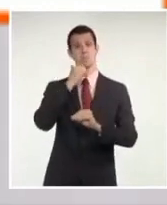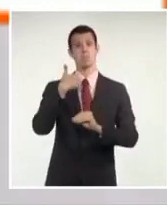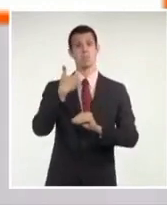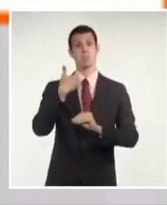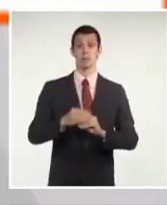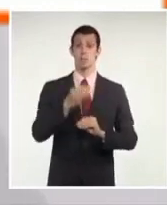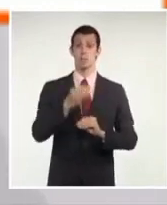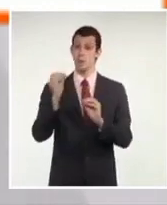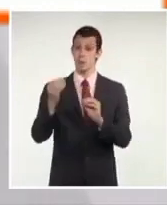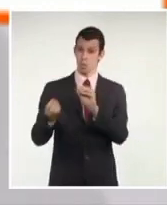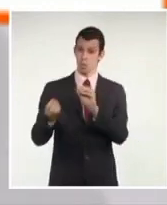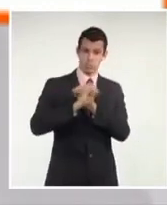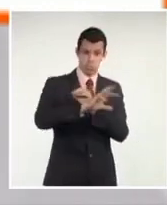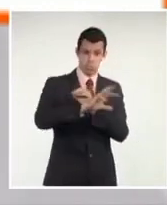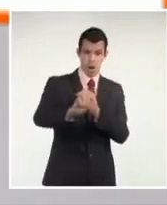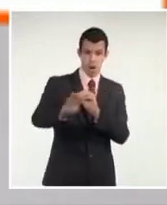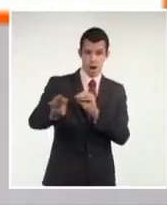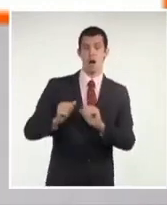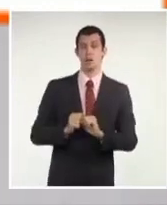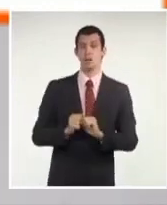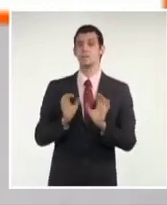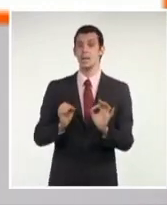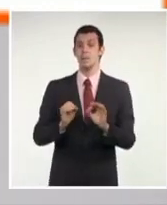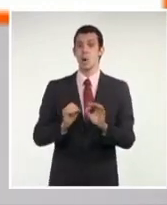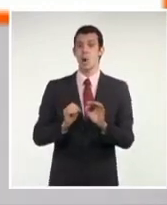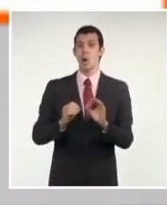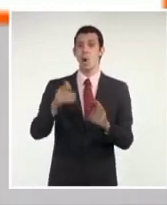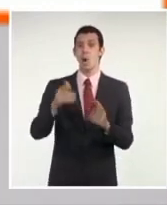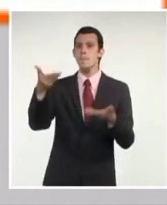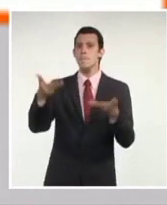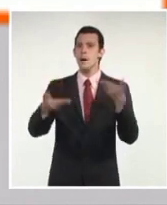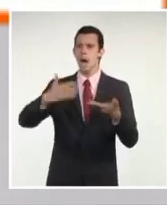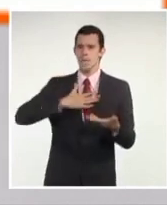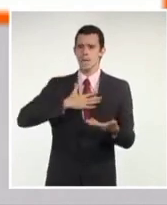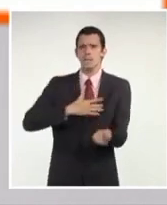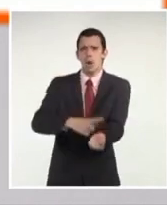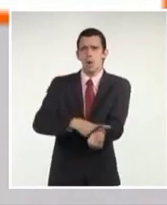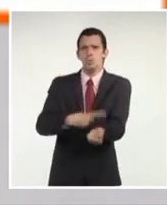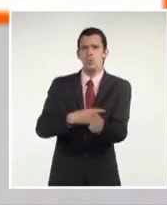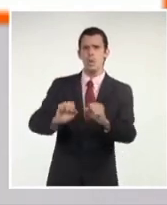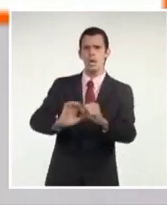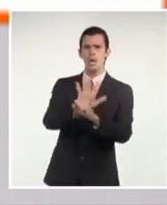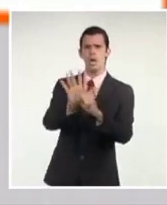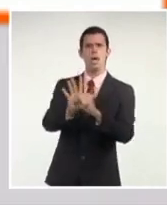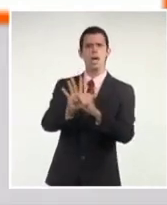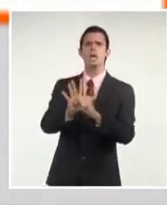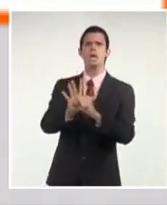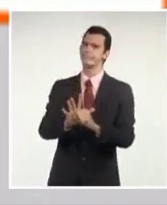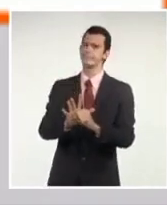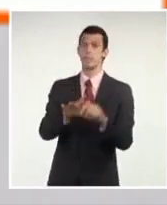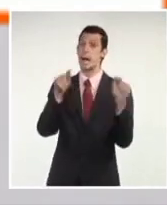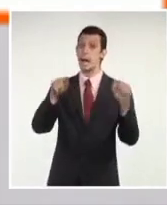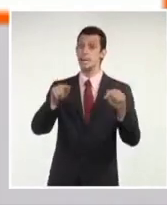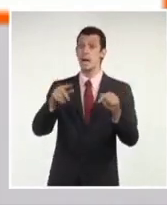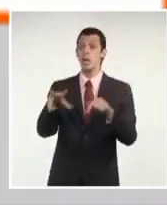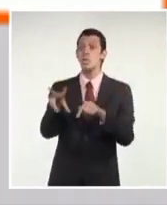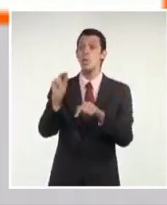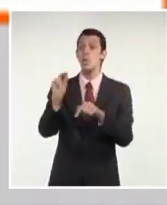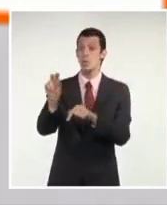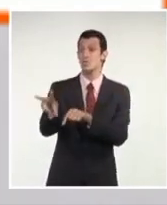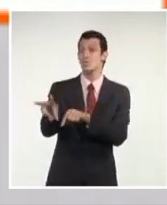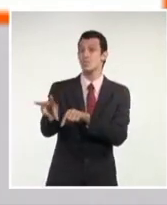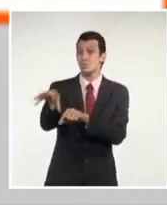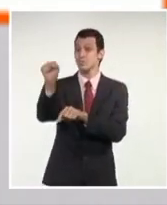un 50% sobre la anterior. Fíjense, empiezan a sumar los porcientos. Hoy está reportada en más de